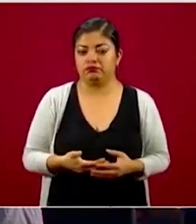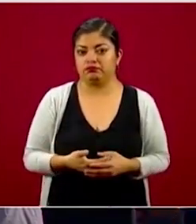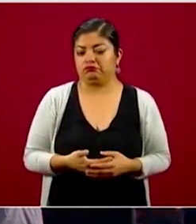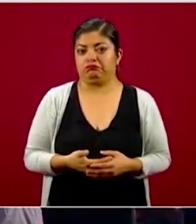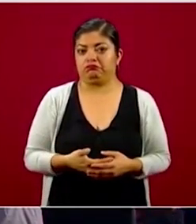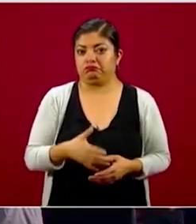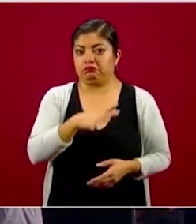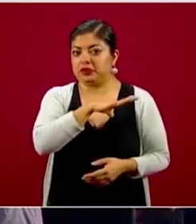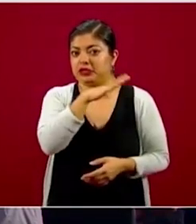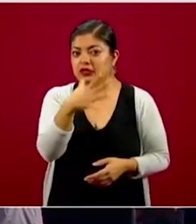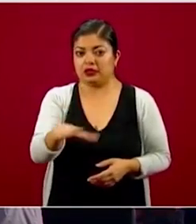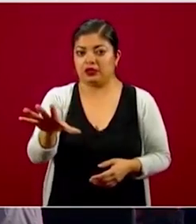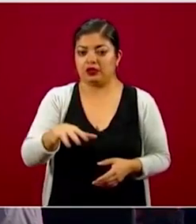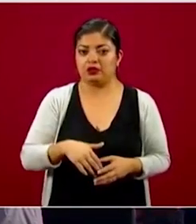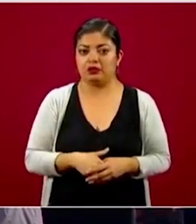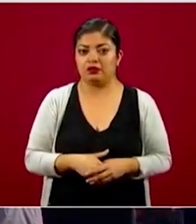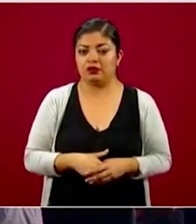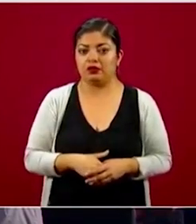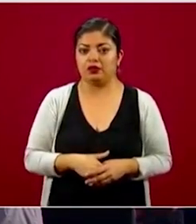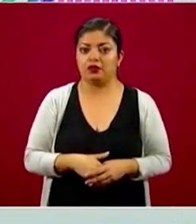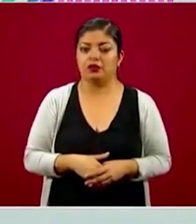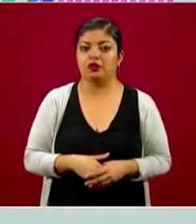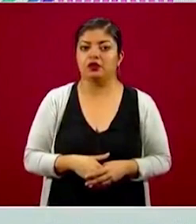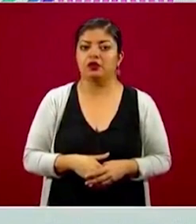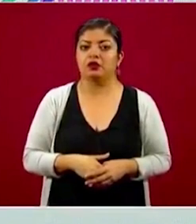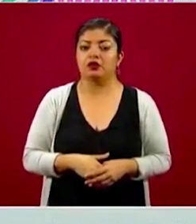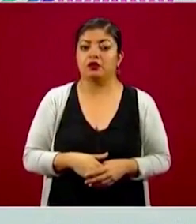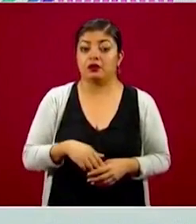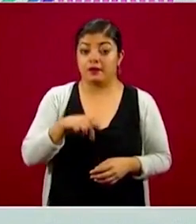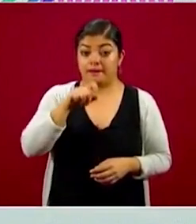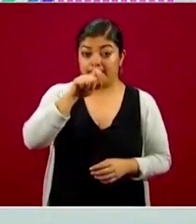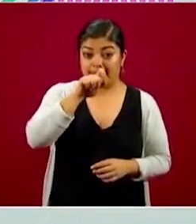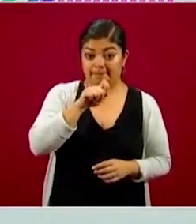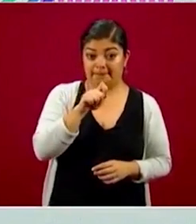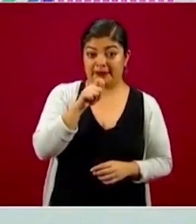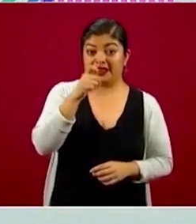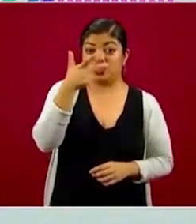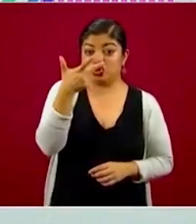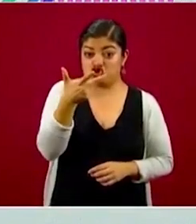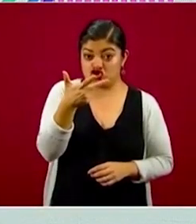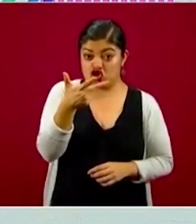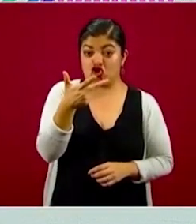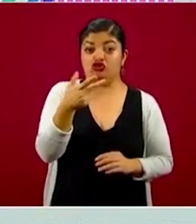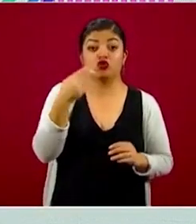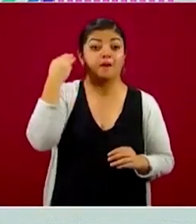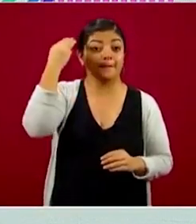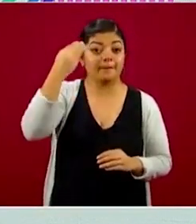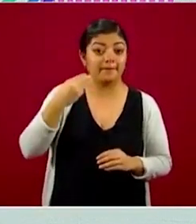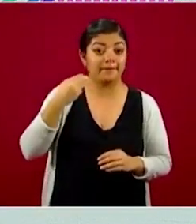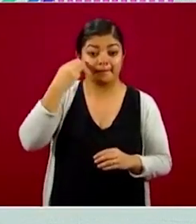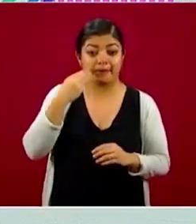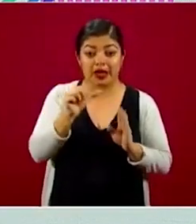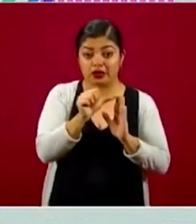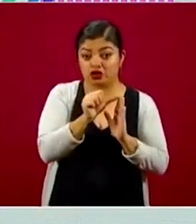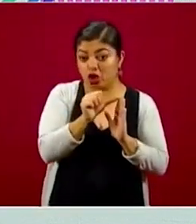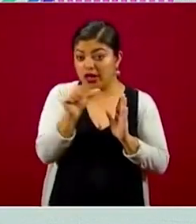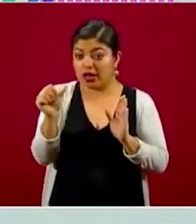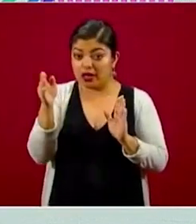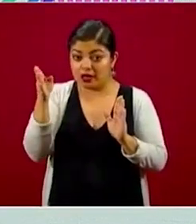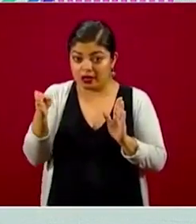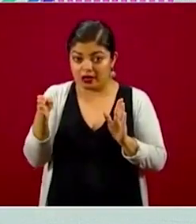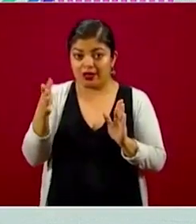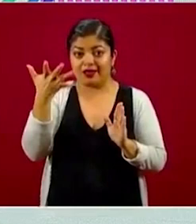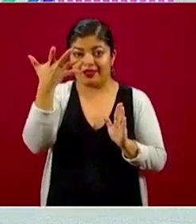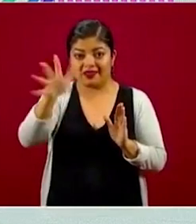impresionante que tan solo del 28 de marzo al día 10 de